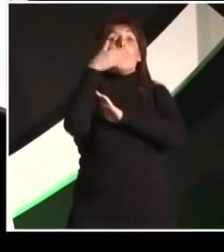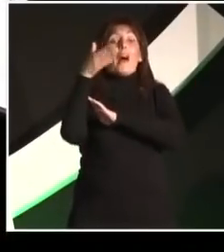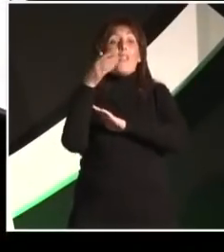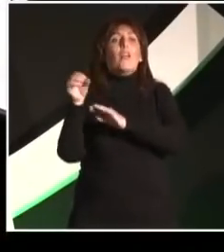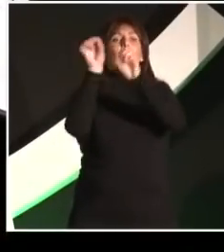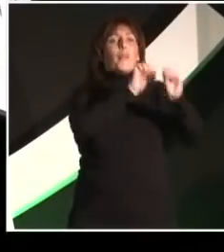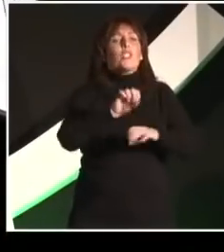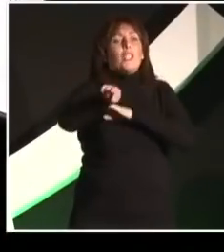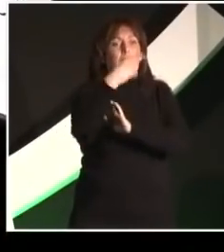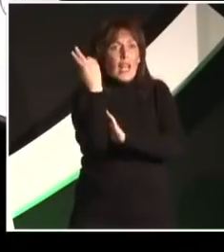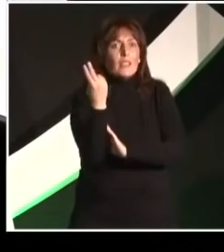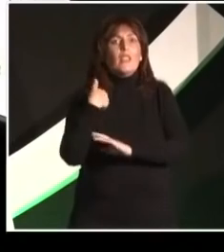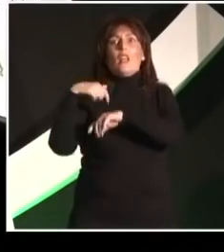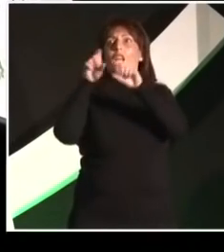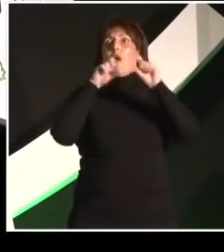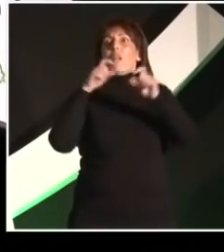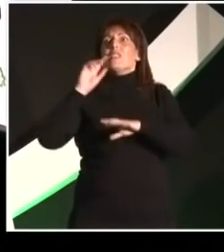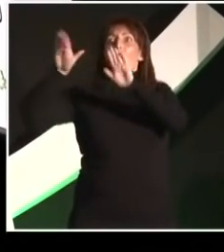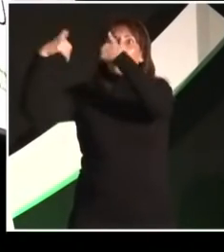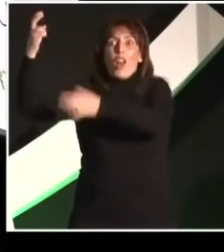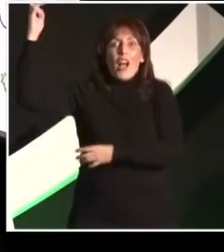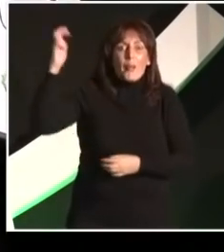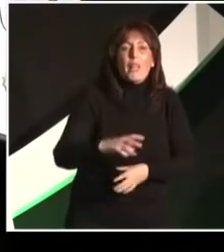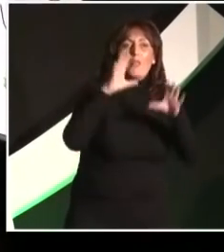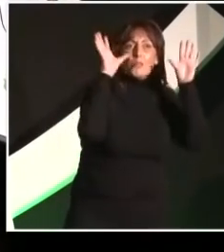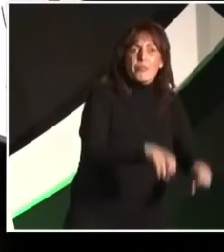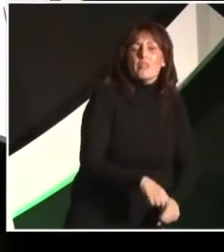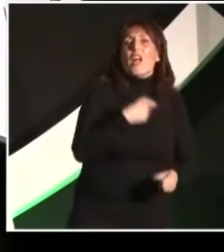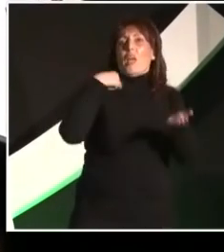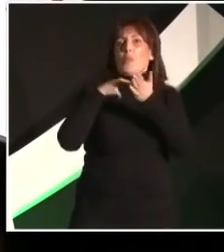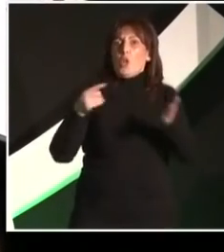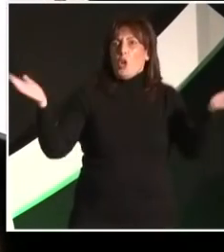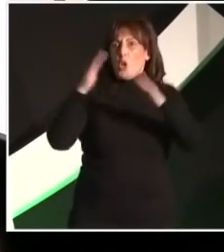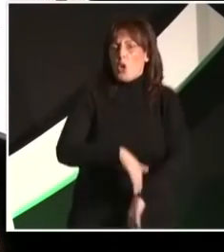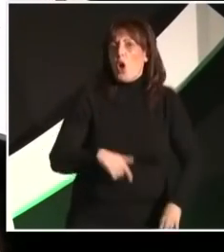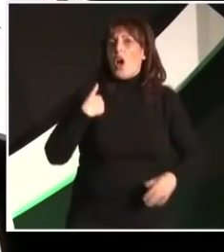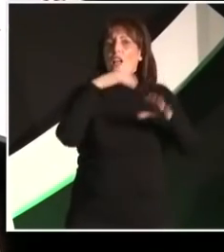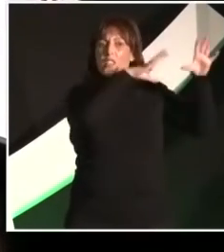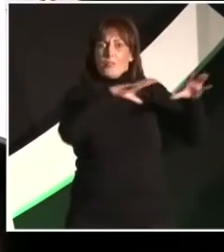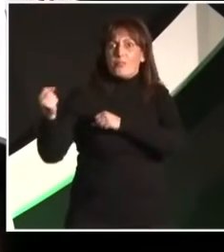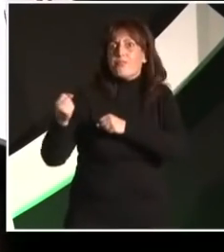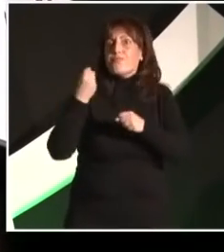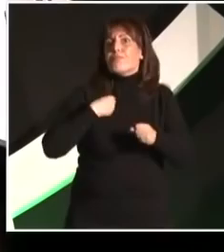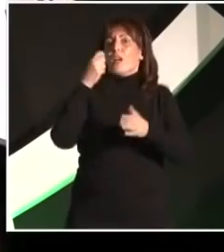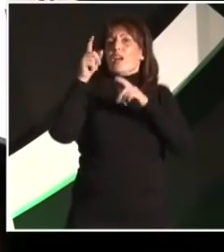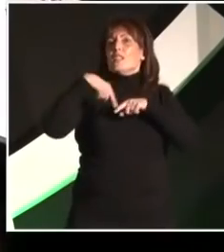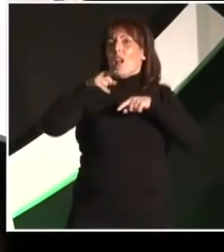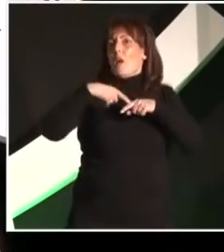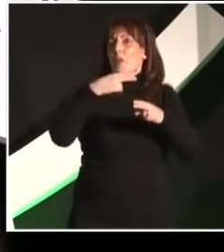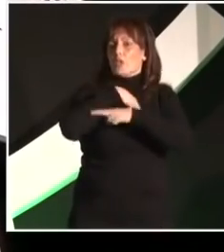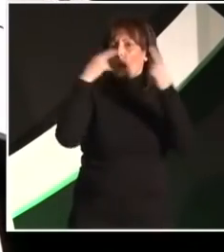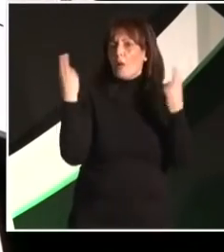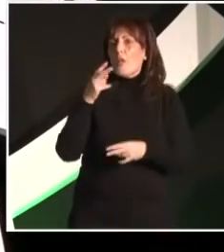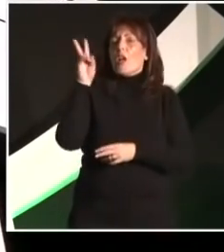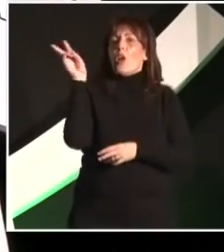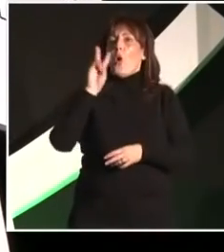sector del taxi, de las empresas que vienen de fuera, no pagan impuestos y se quieren quedar con el transporte público urbano como son